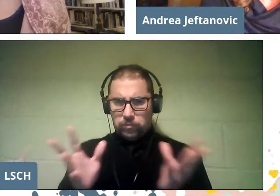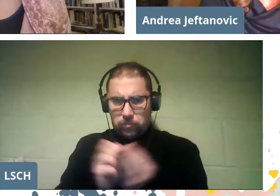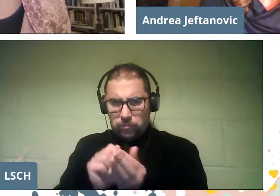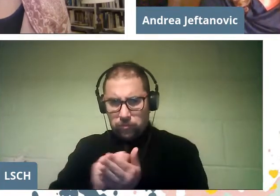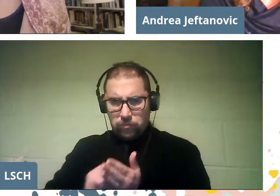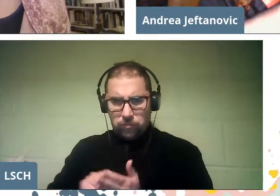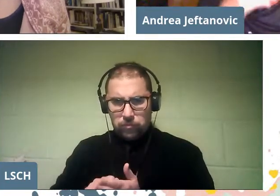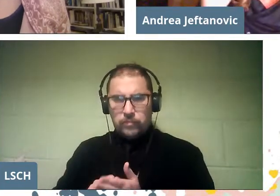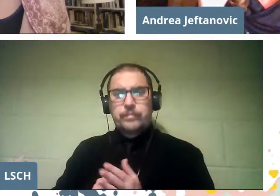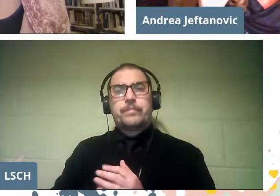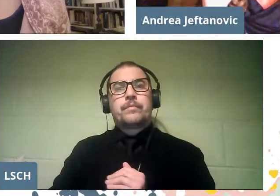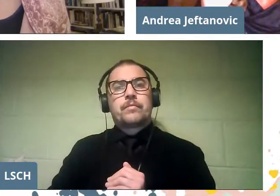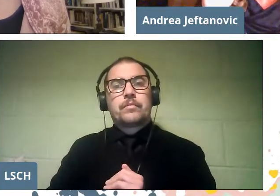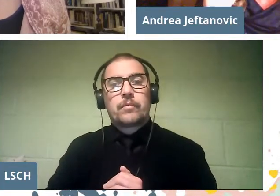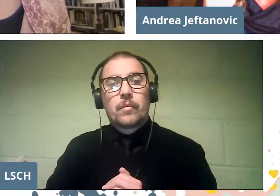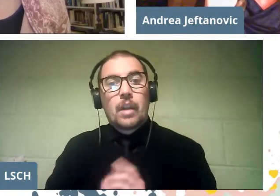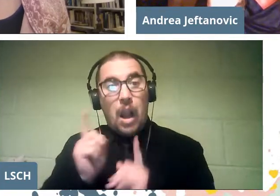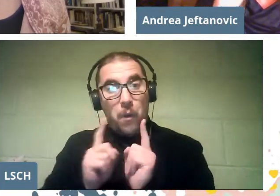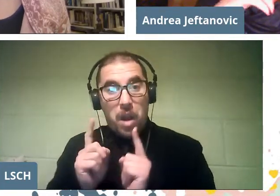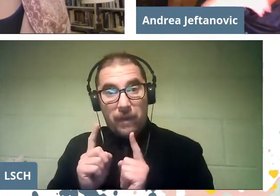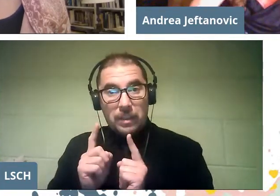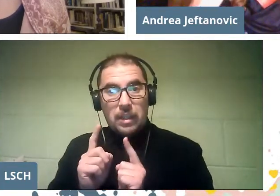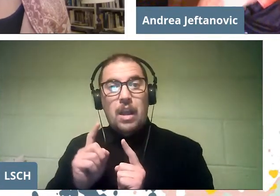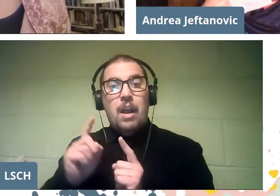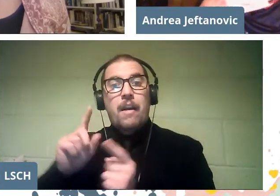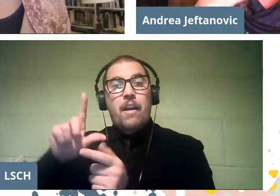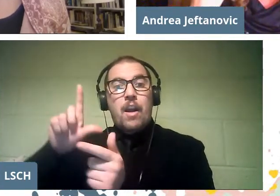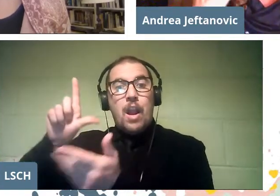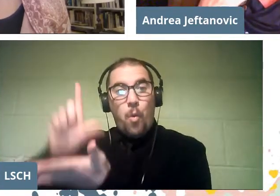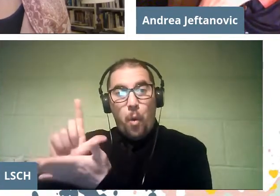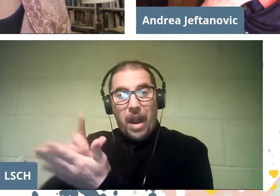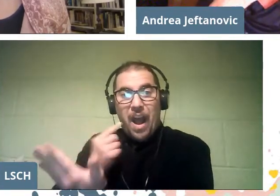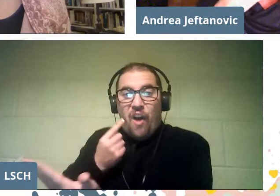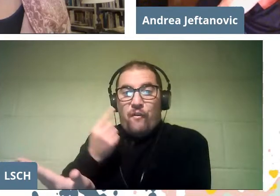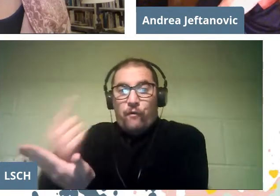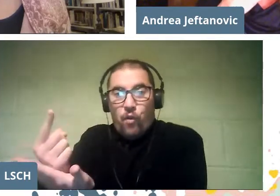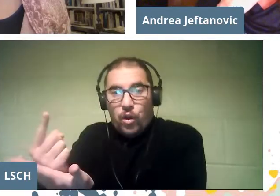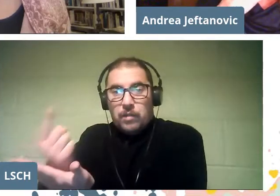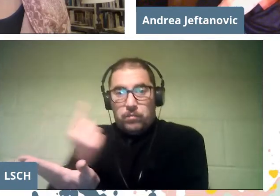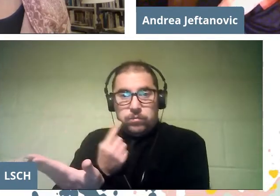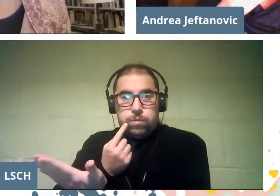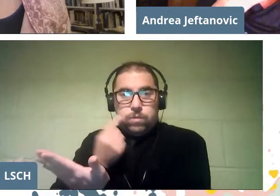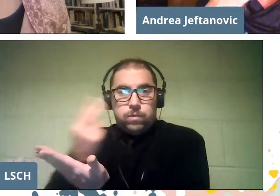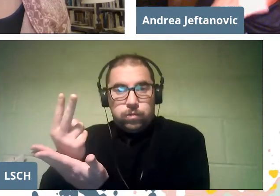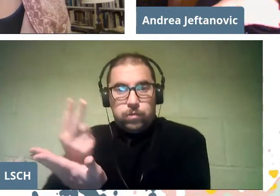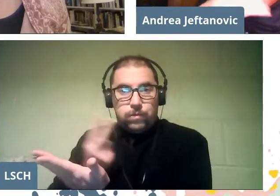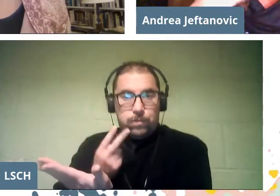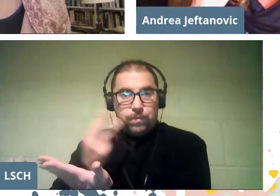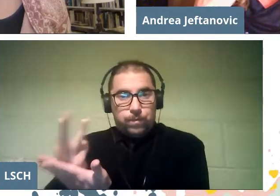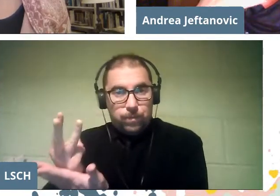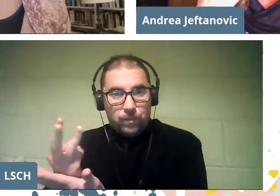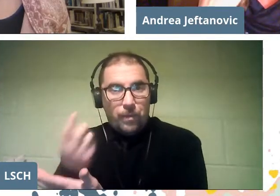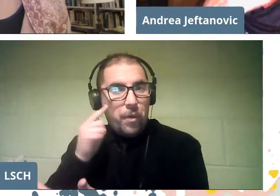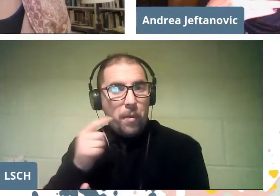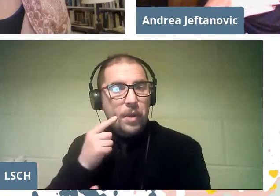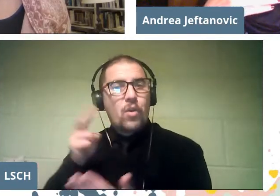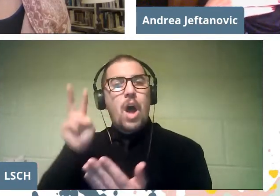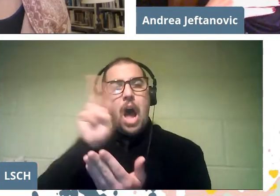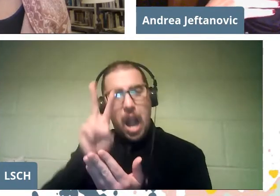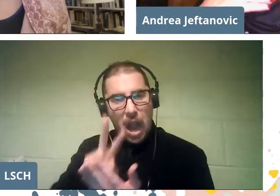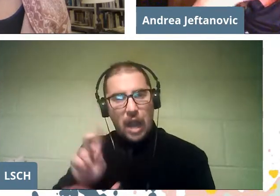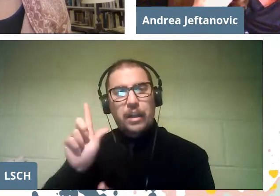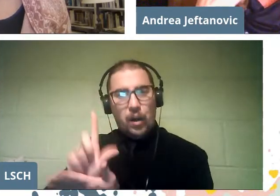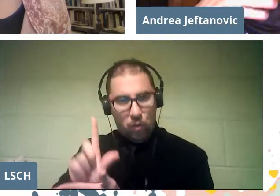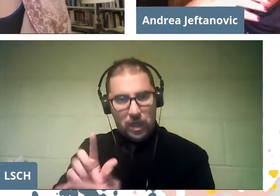viajar. Muchas veces he visitado físicamente el lugar una segunda, tercera vez, pero también empiezo a leer mucho del